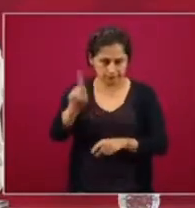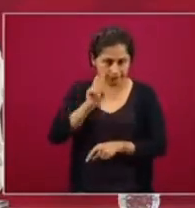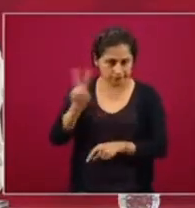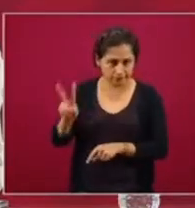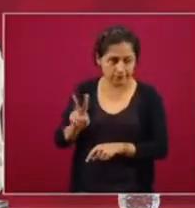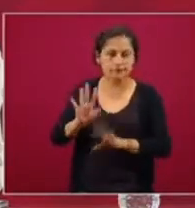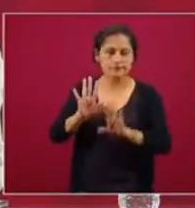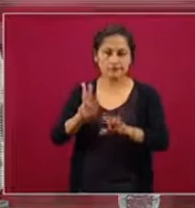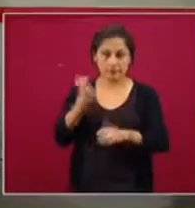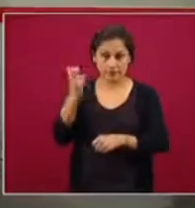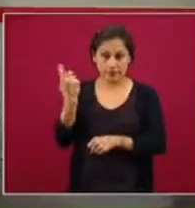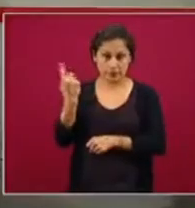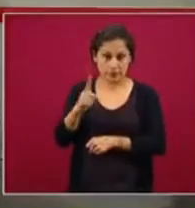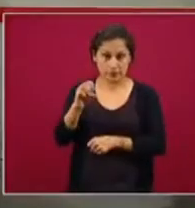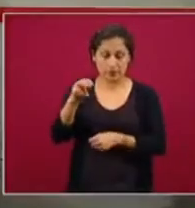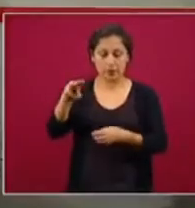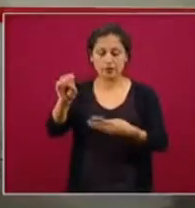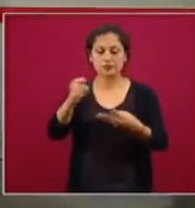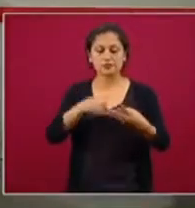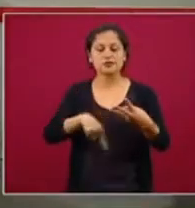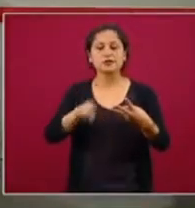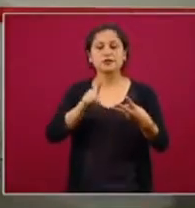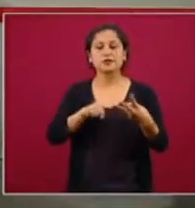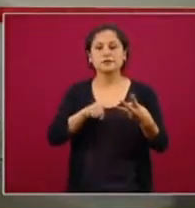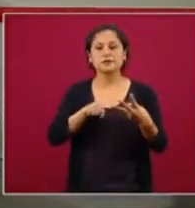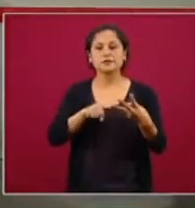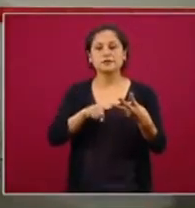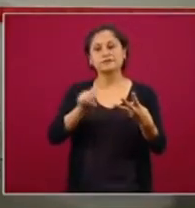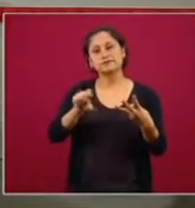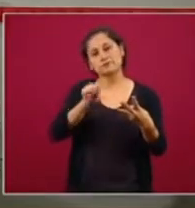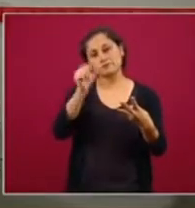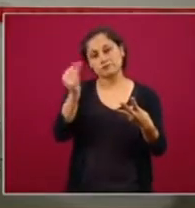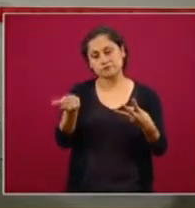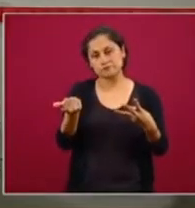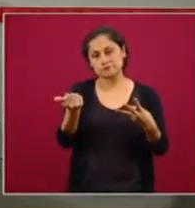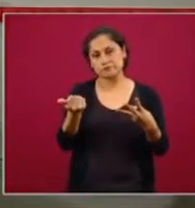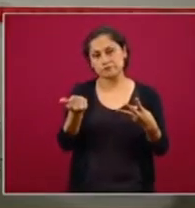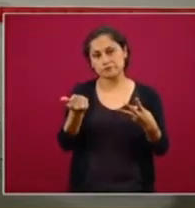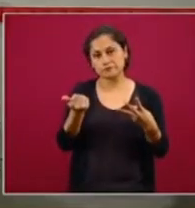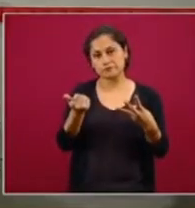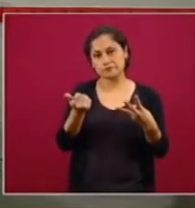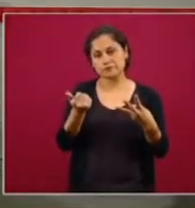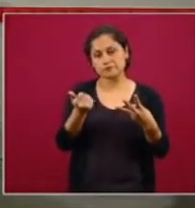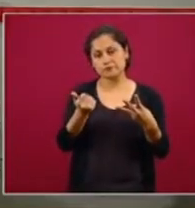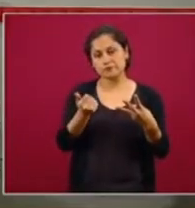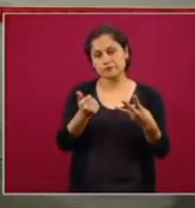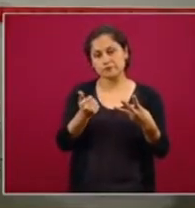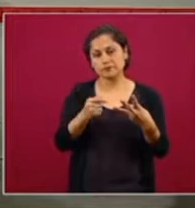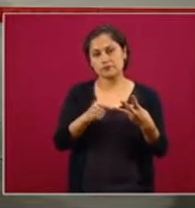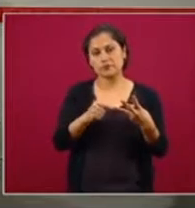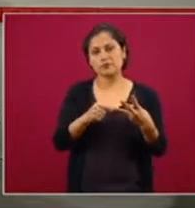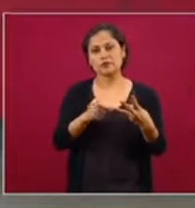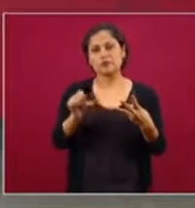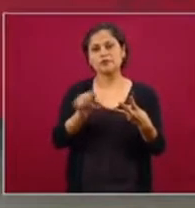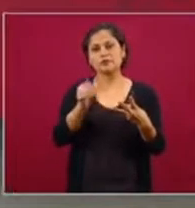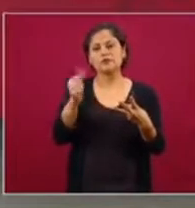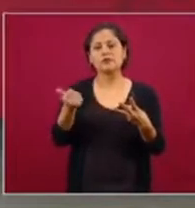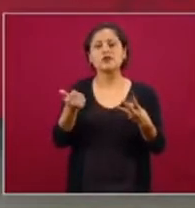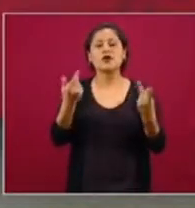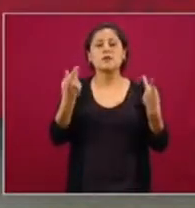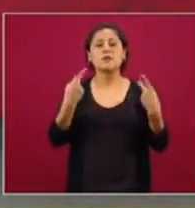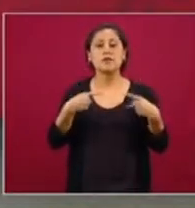criterio importante es poblaciones socialmente vulnerables. Por ejemplo,